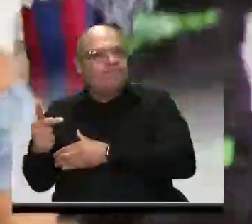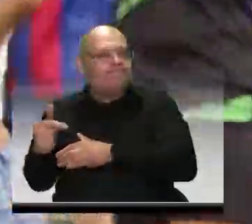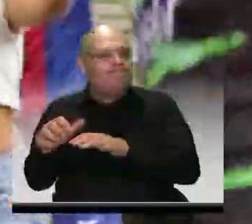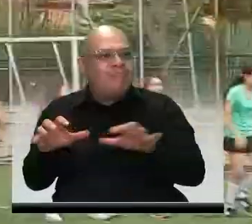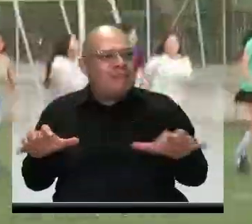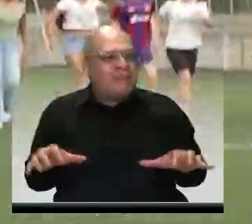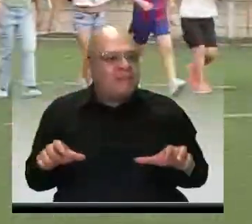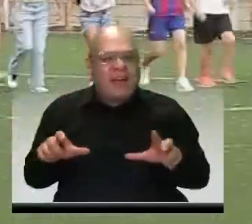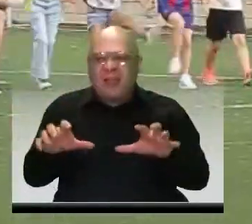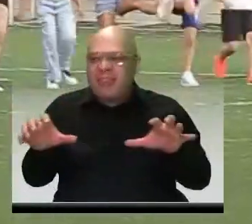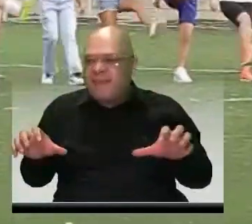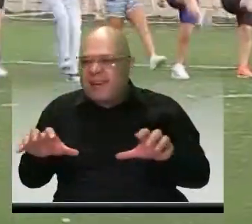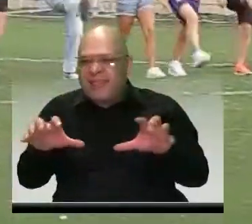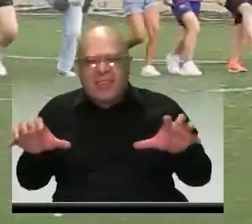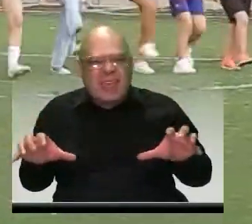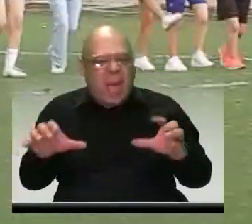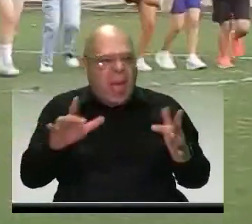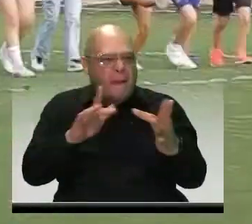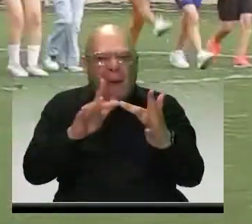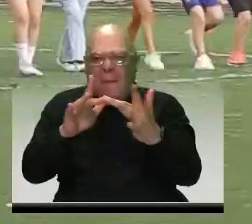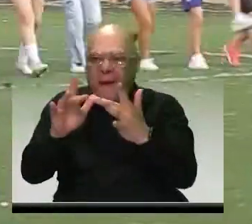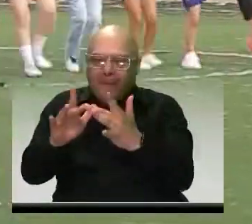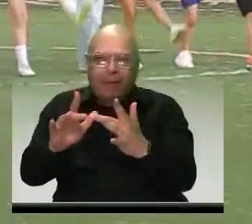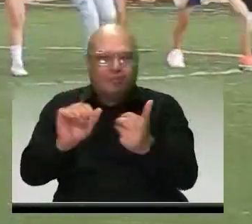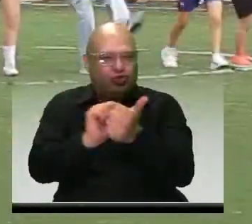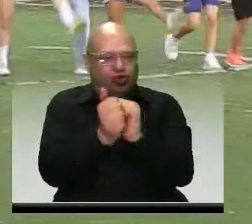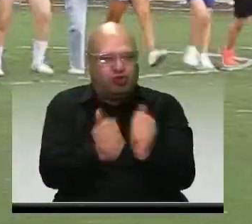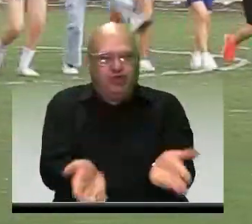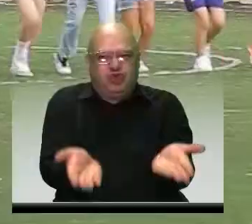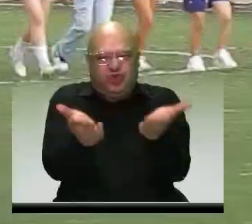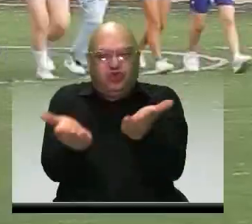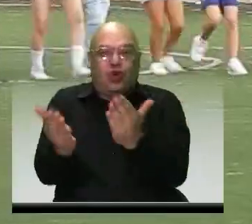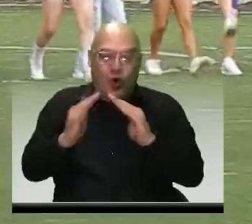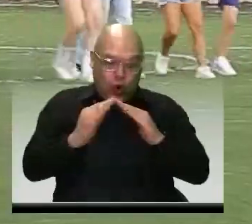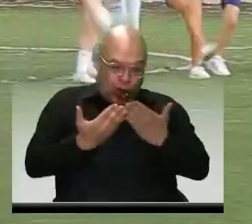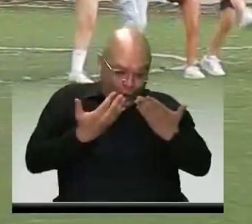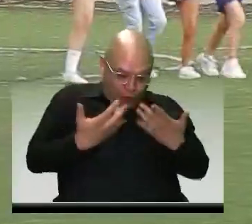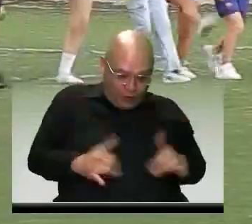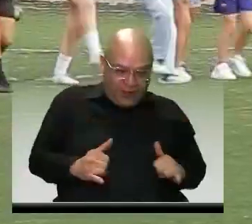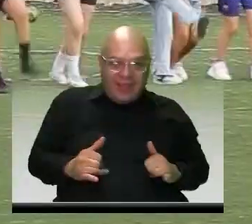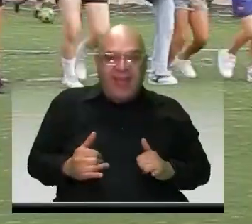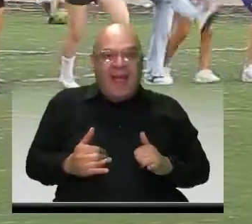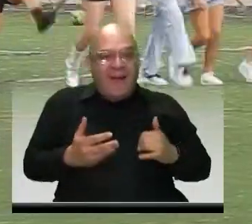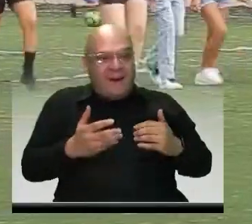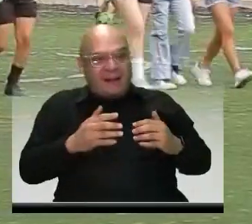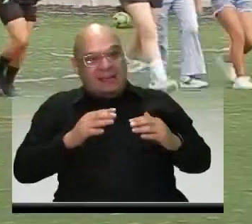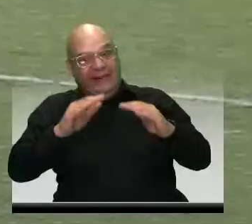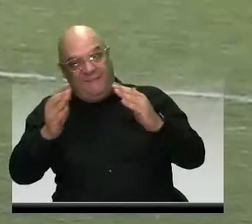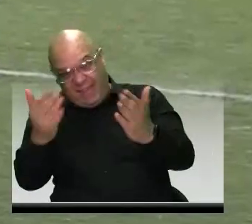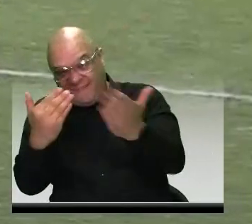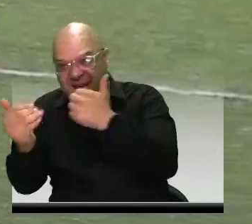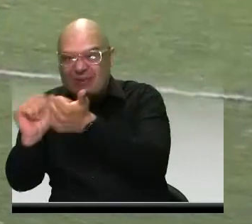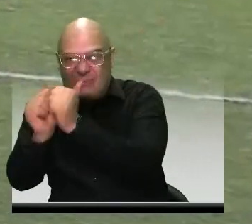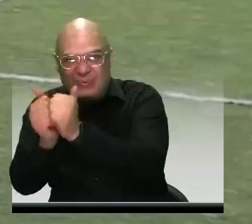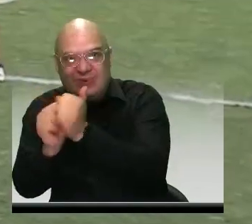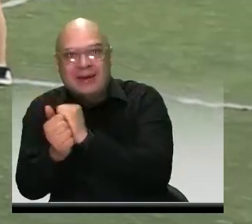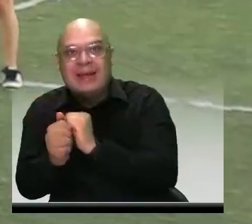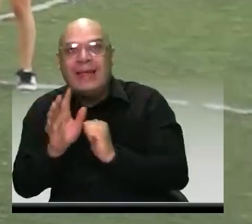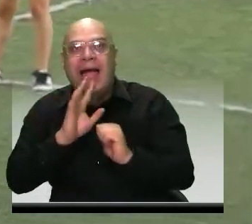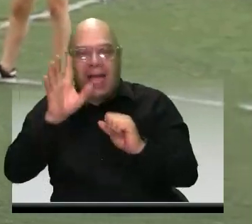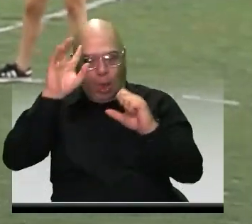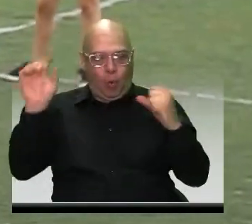formación deportiva y social extraescolares a través del fútbol femenino, gracias al convenio con el Deportivo Independiente